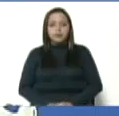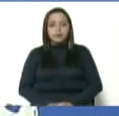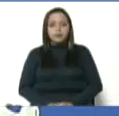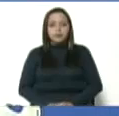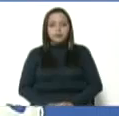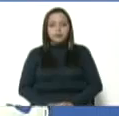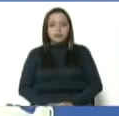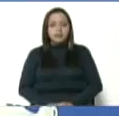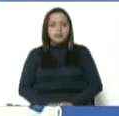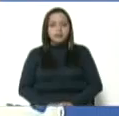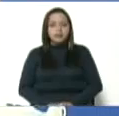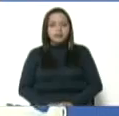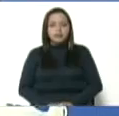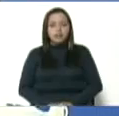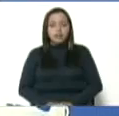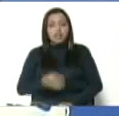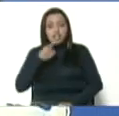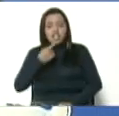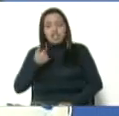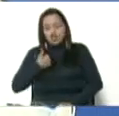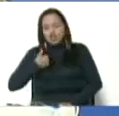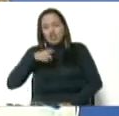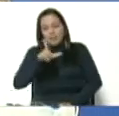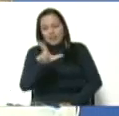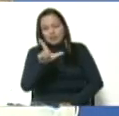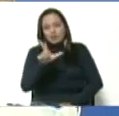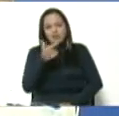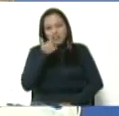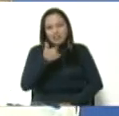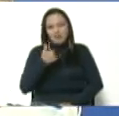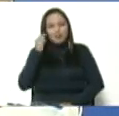acerca y me dice, y yo soy del PSU, ¿oíste?